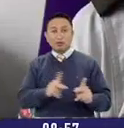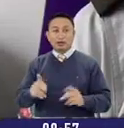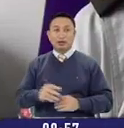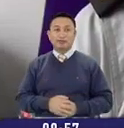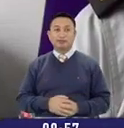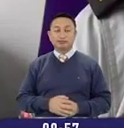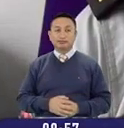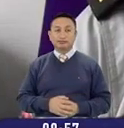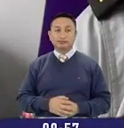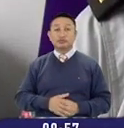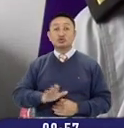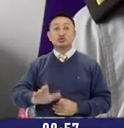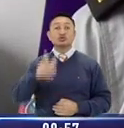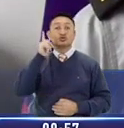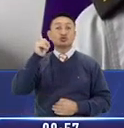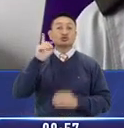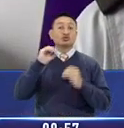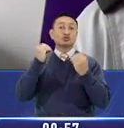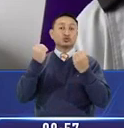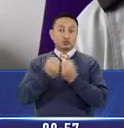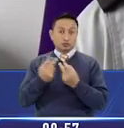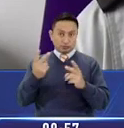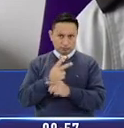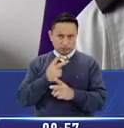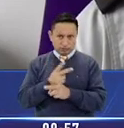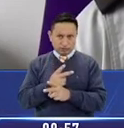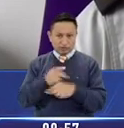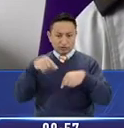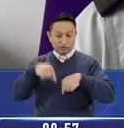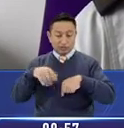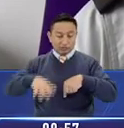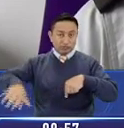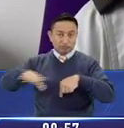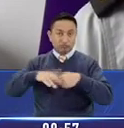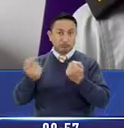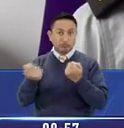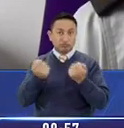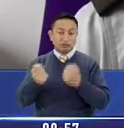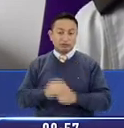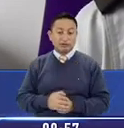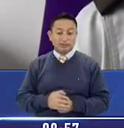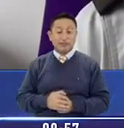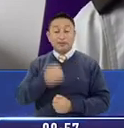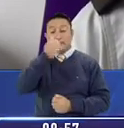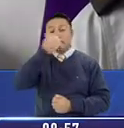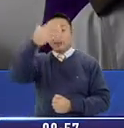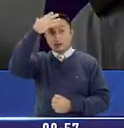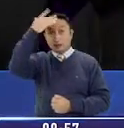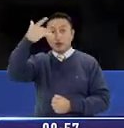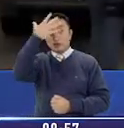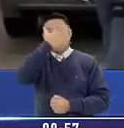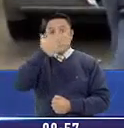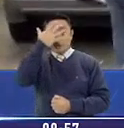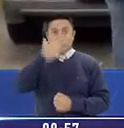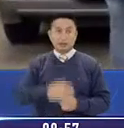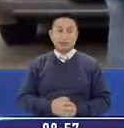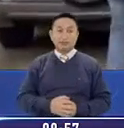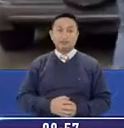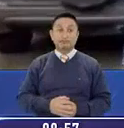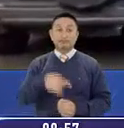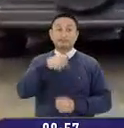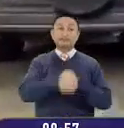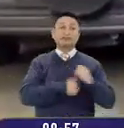Ya que lidera una organización delictiva que está operando en ese sector, operan en el sector de Santo Domingo y Esmeraldas. En lo que vamos